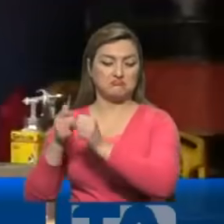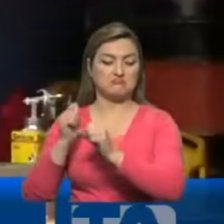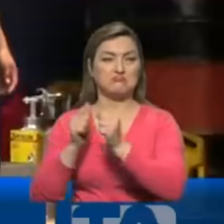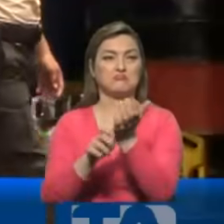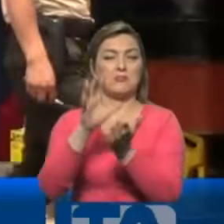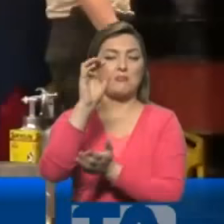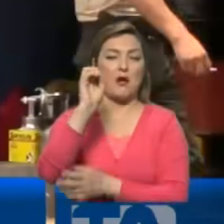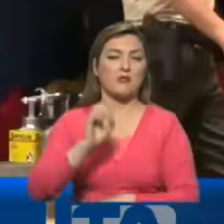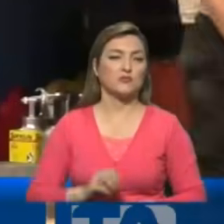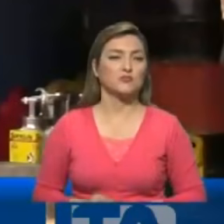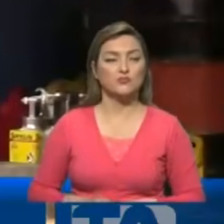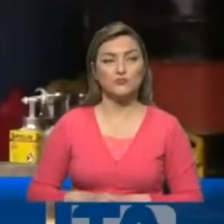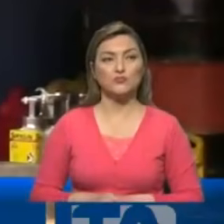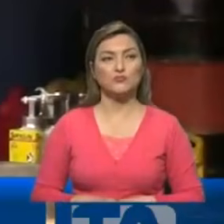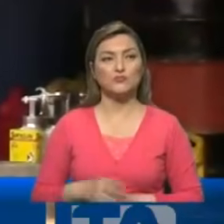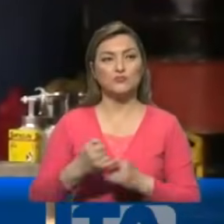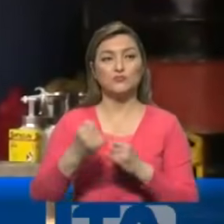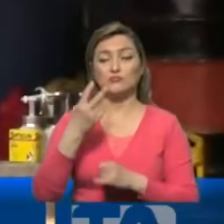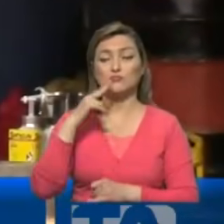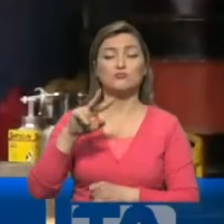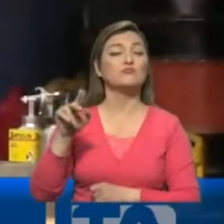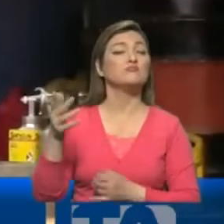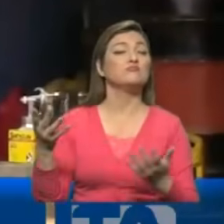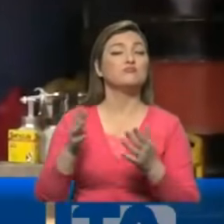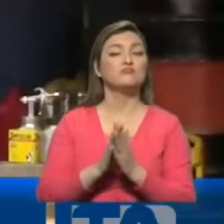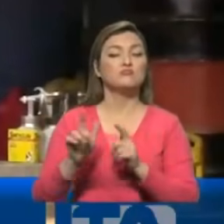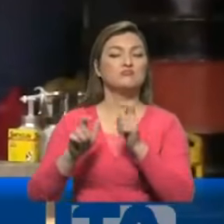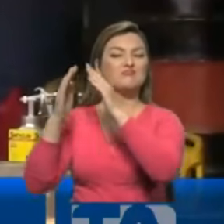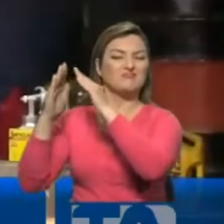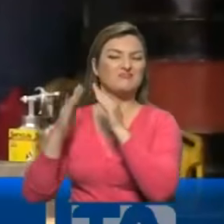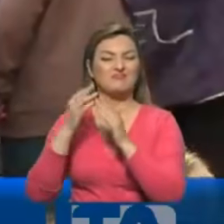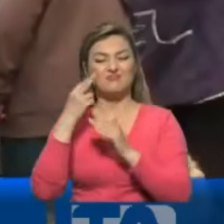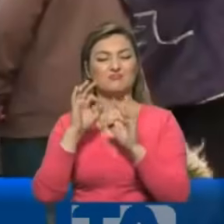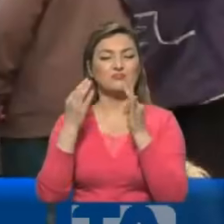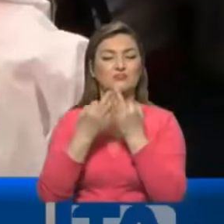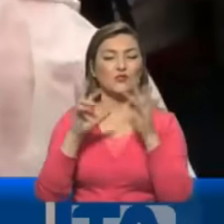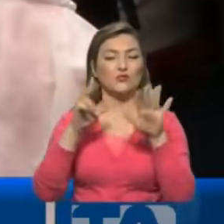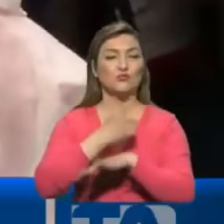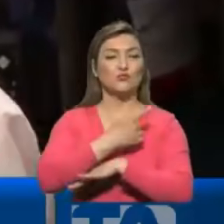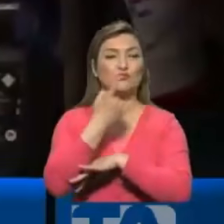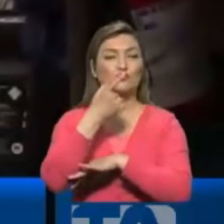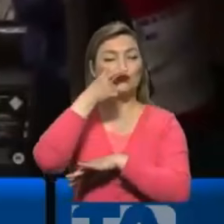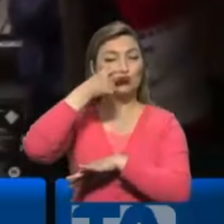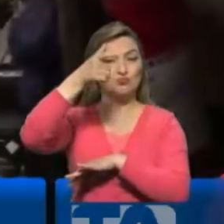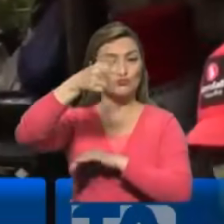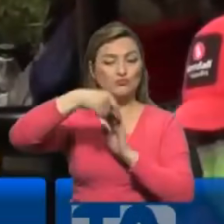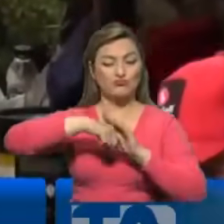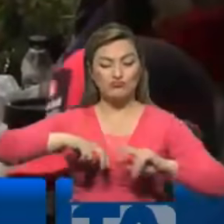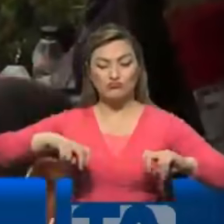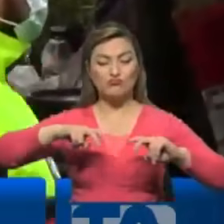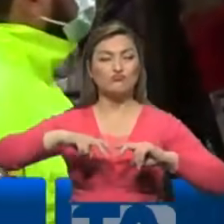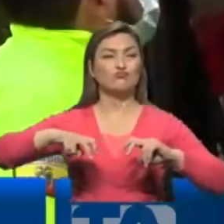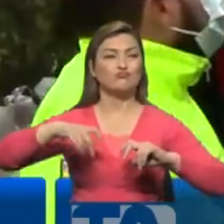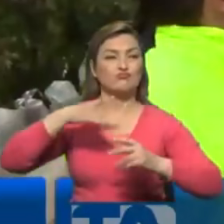mi hermano. La última vez que vieron a Raúl, sus vecinos y familiares, fue hace 8 días. Fiscalía, personal de criminalística y